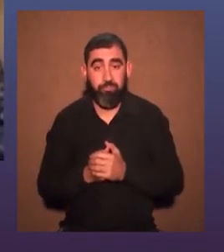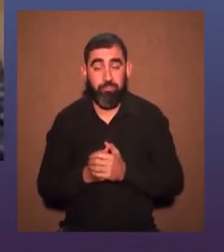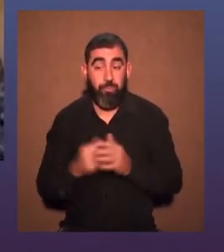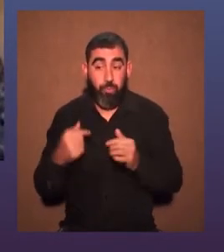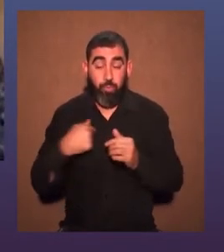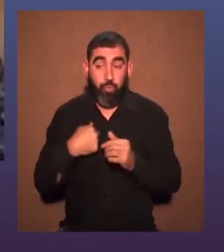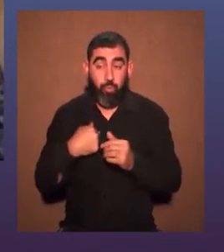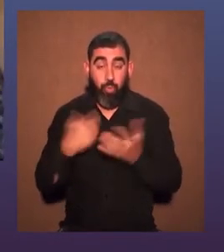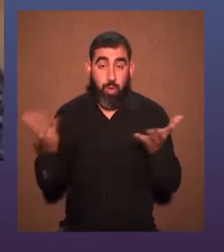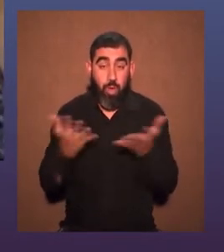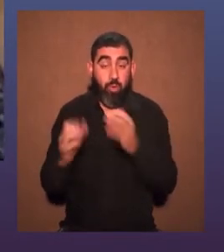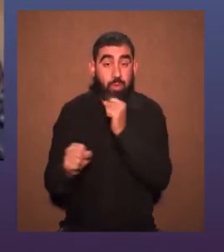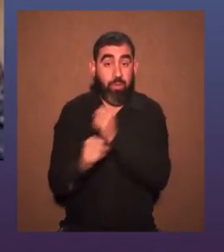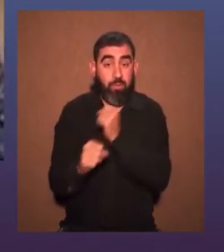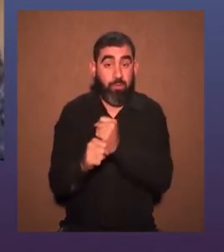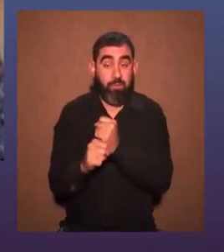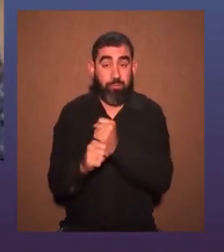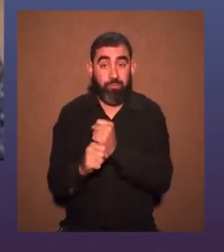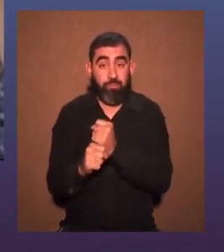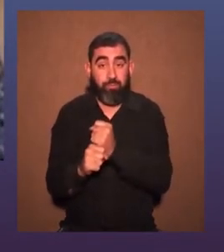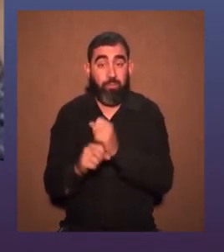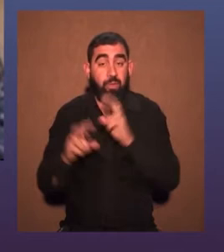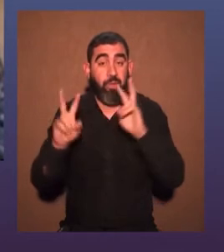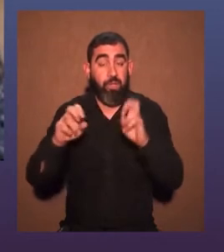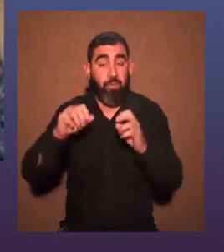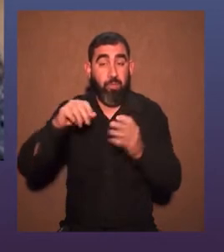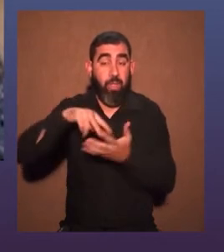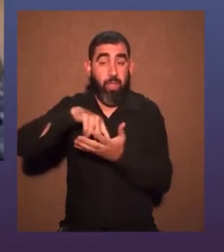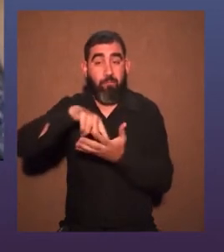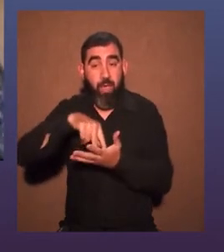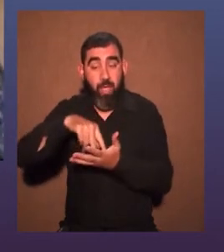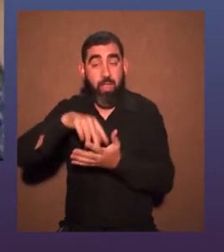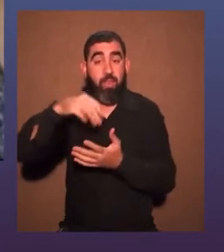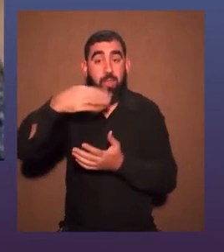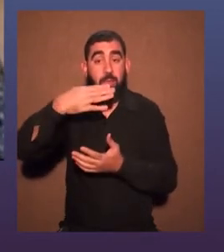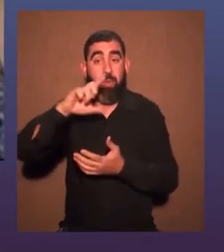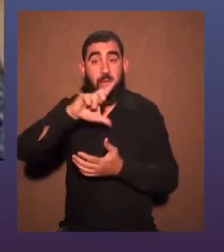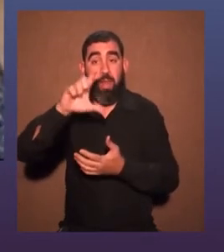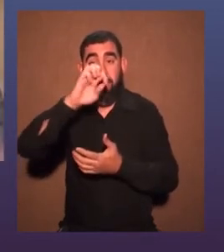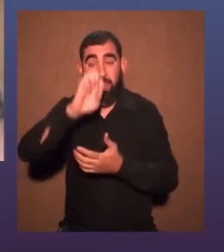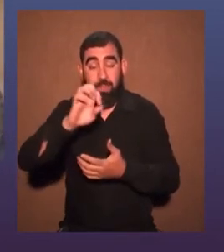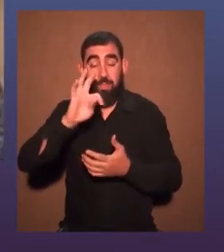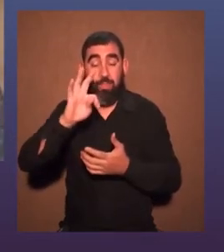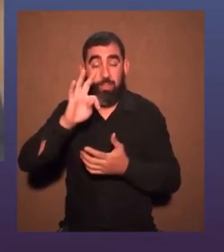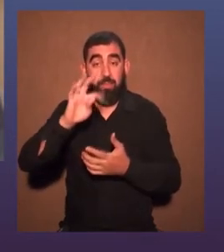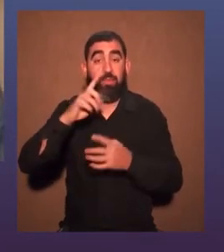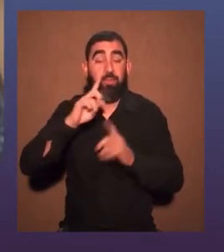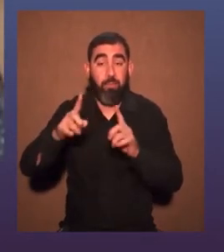Y bueno, en particular ahora trabajando con el ballet, con Marina, con Gabriel Calderón